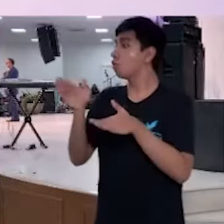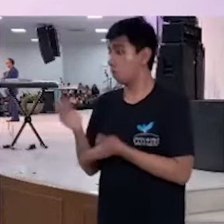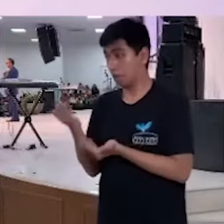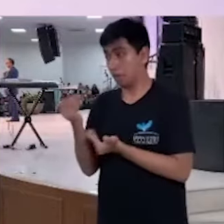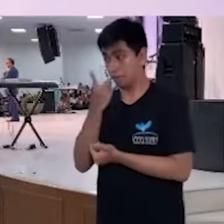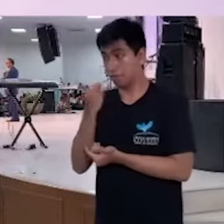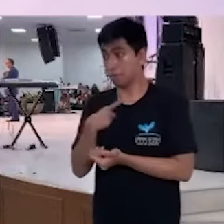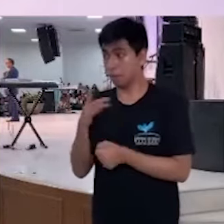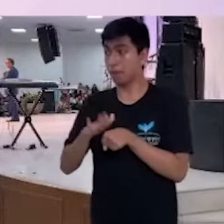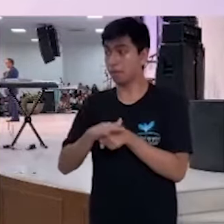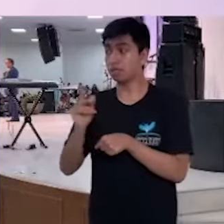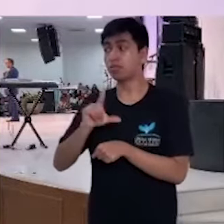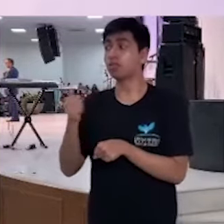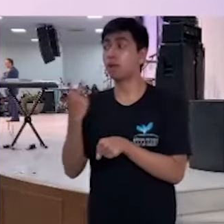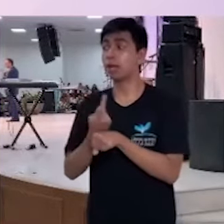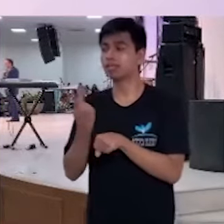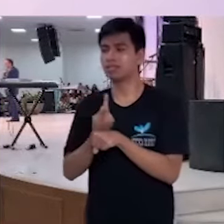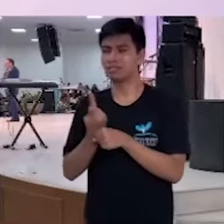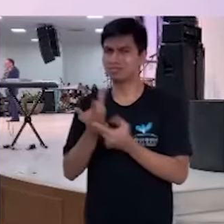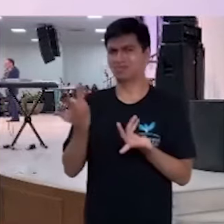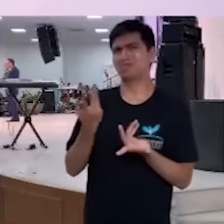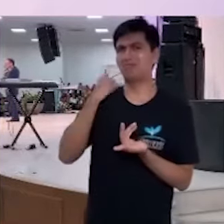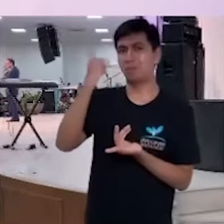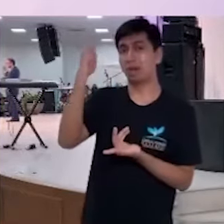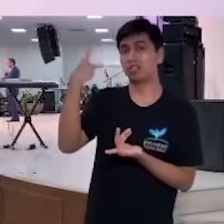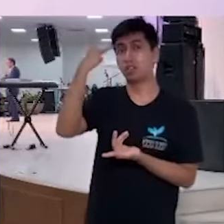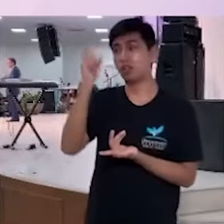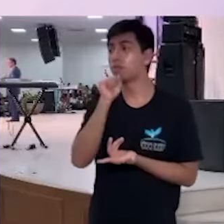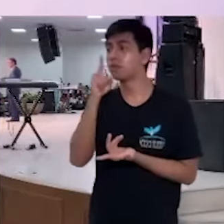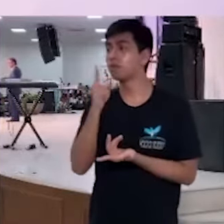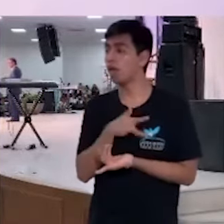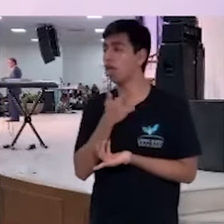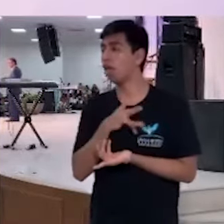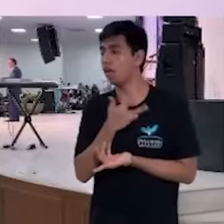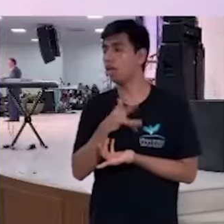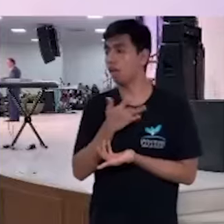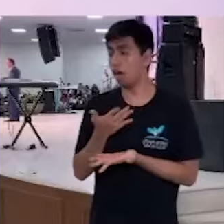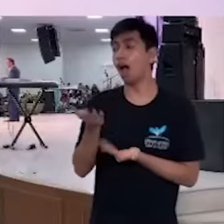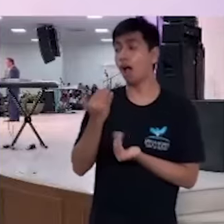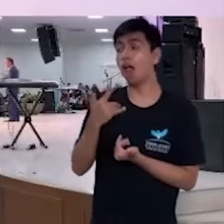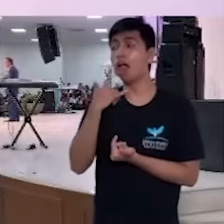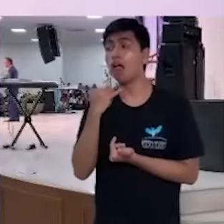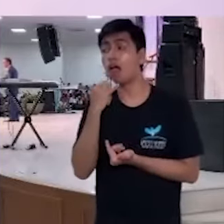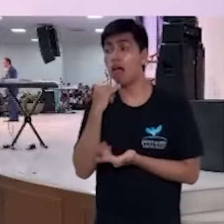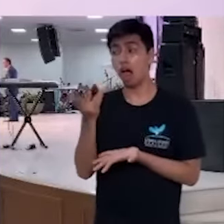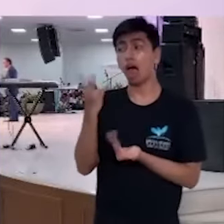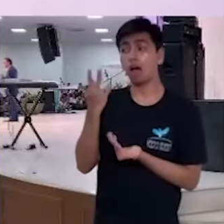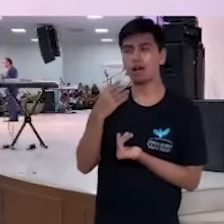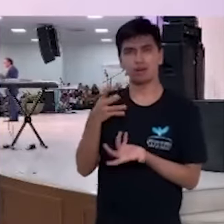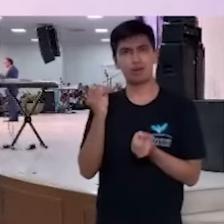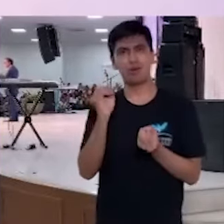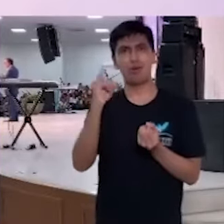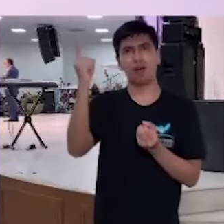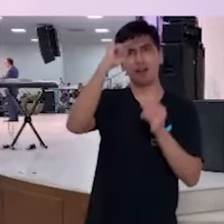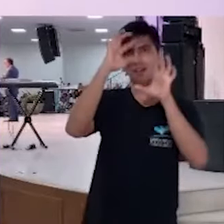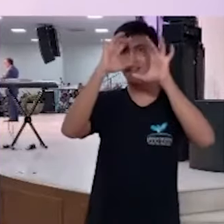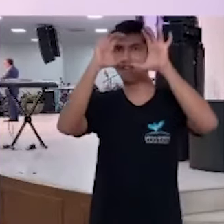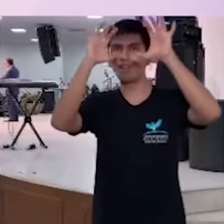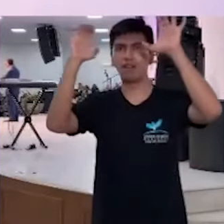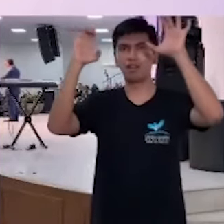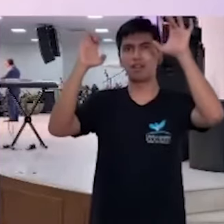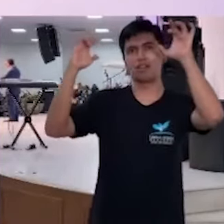pasa? ¿Y qué más? Y ahí está el otro ya planeando o imaginándose cosas que jamás debieron